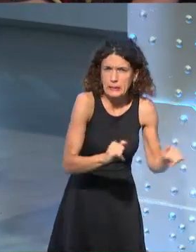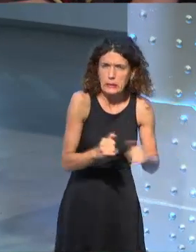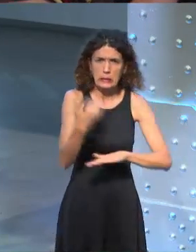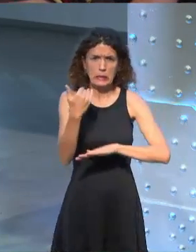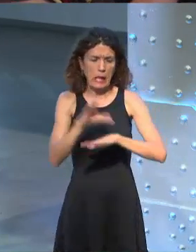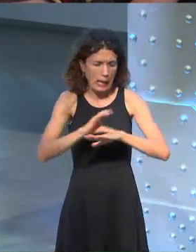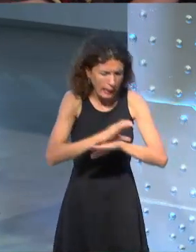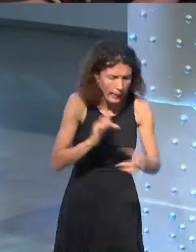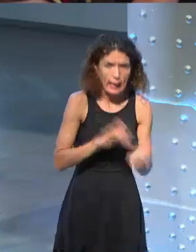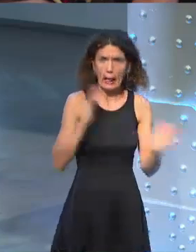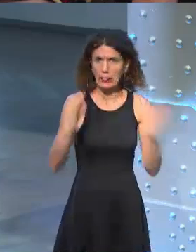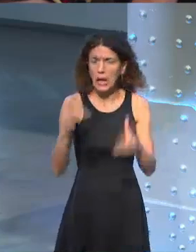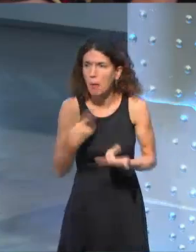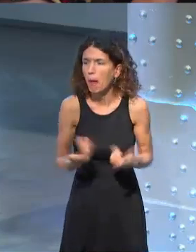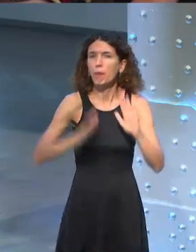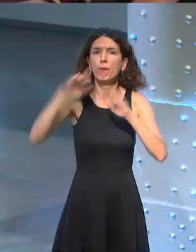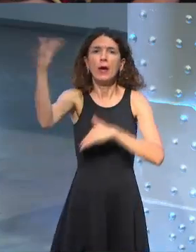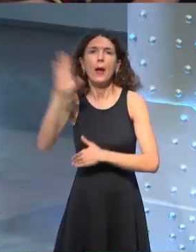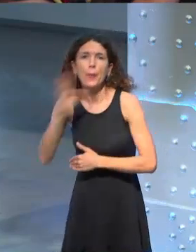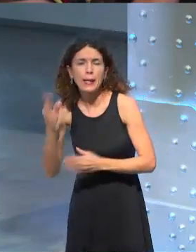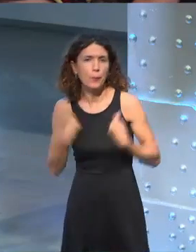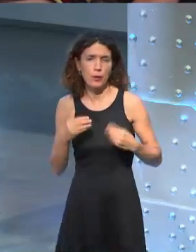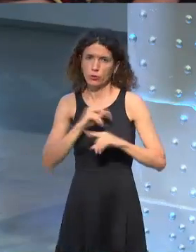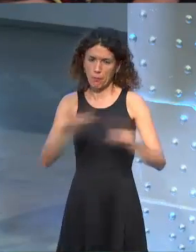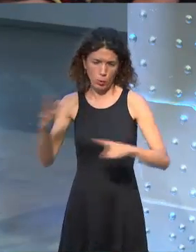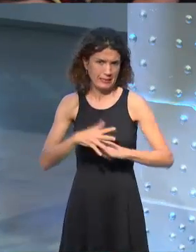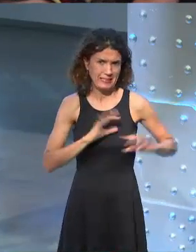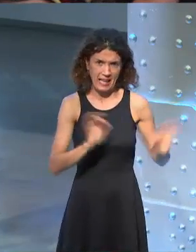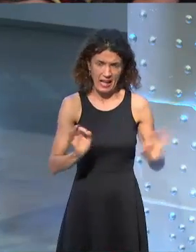la carrera, ni cuando he estado fuera, ni, en fin.